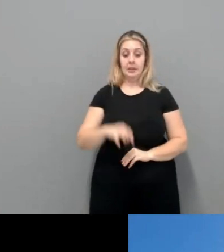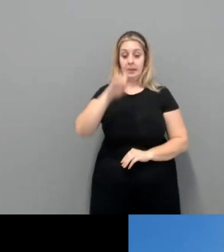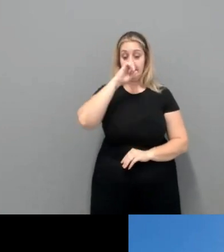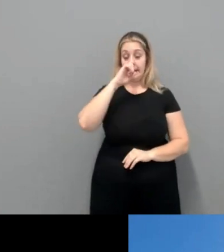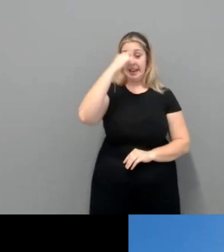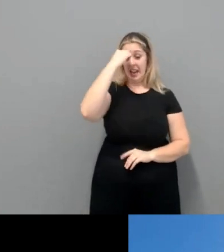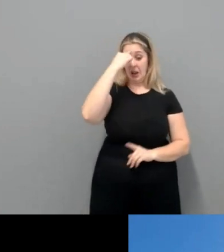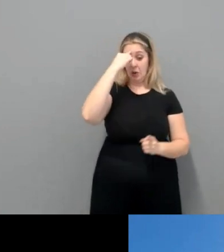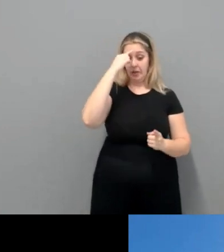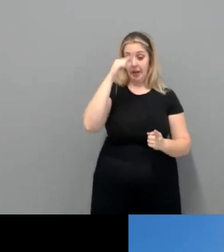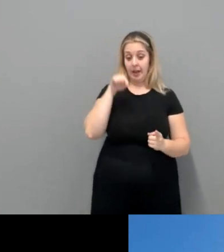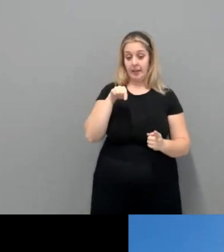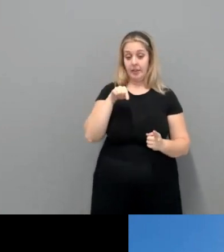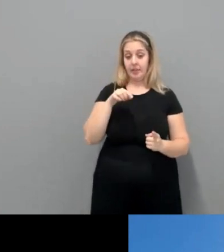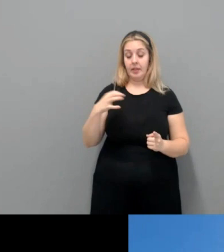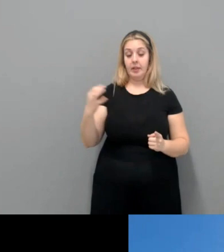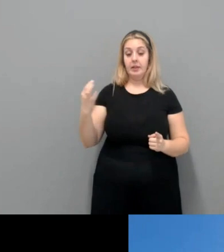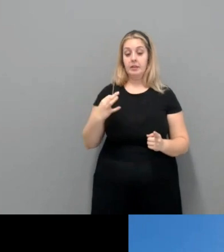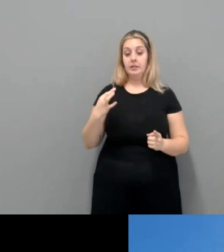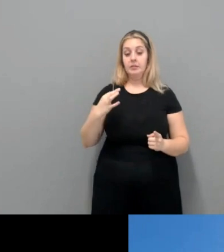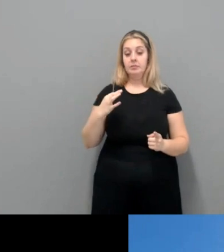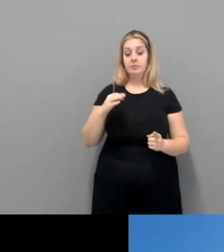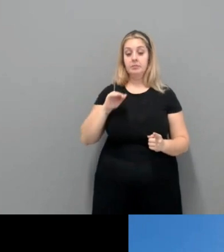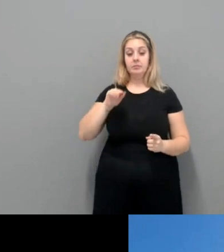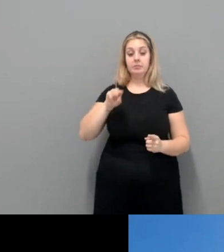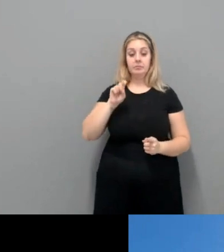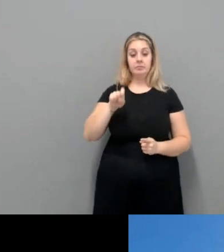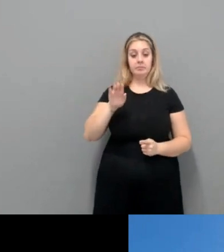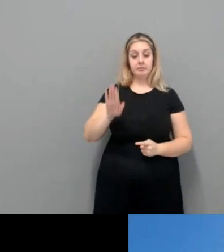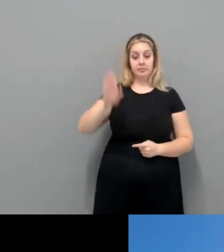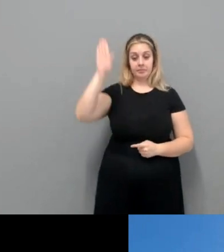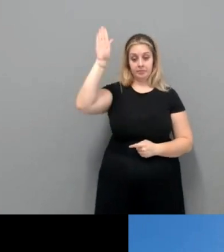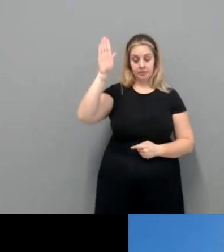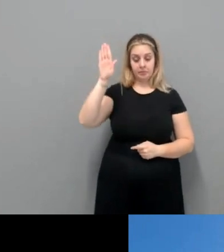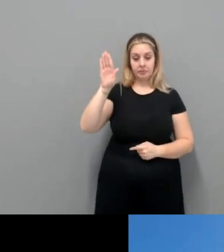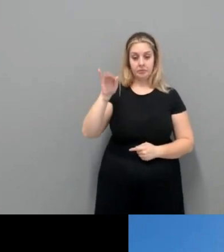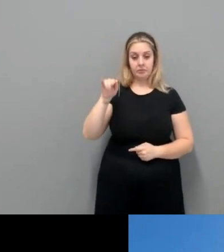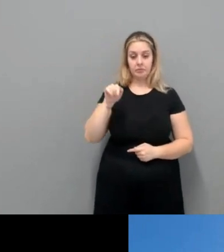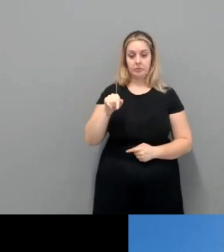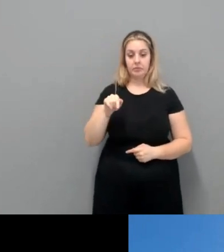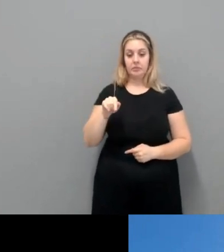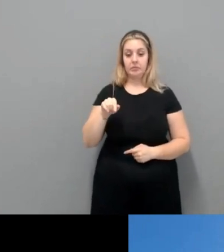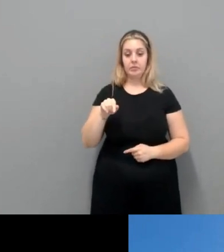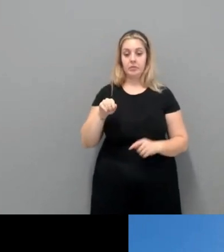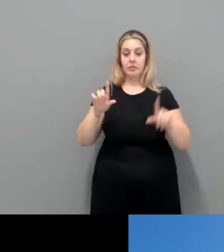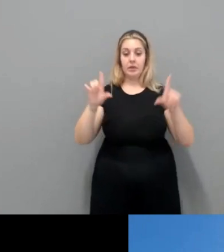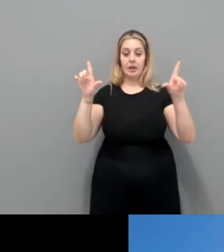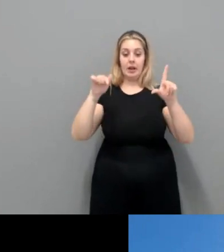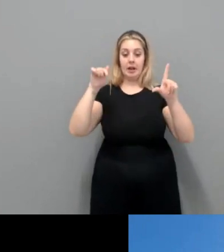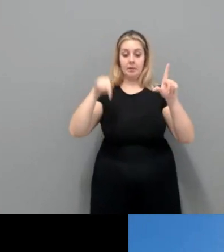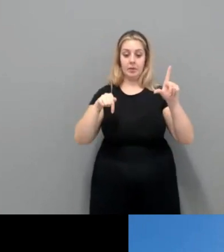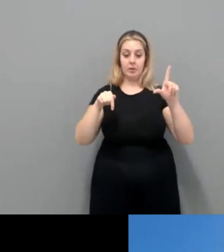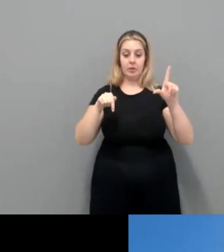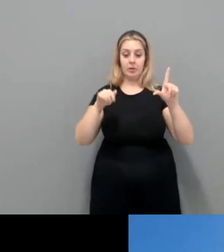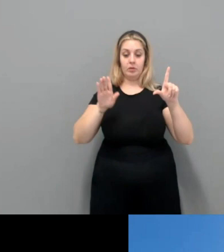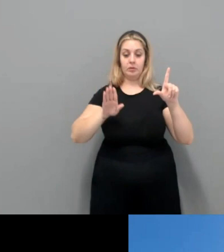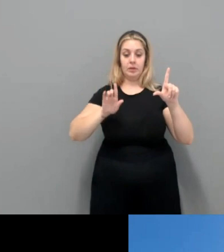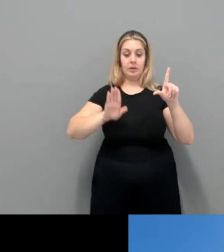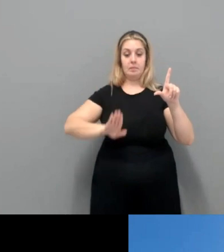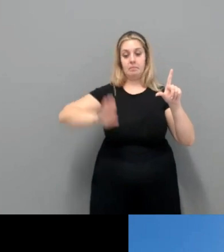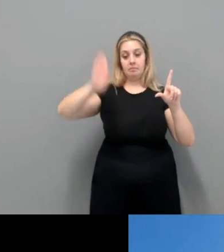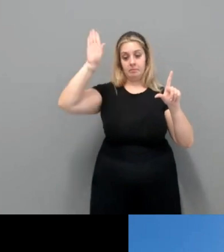que deberéis levantar la mano. Tenéis un botoncito que pone abajo levantar la